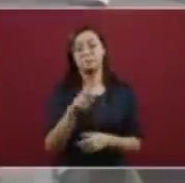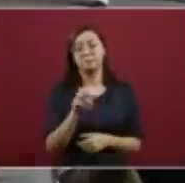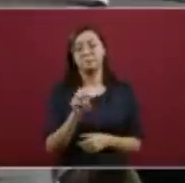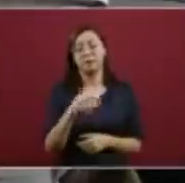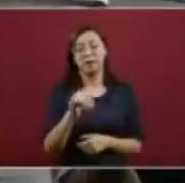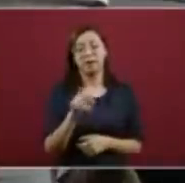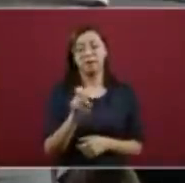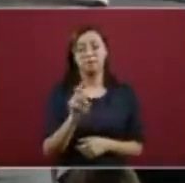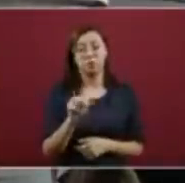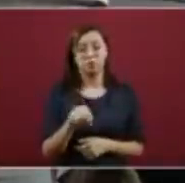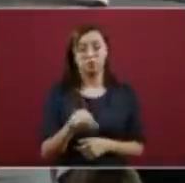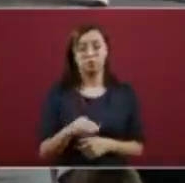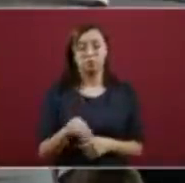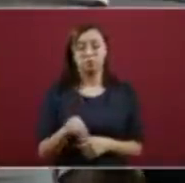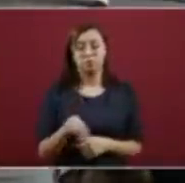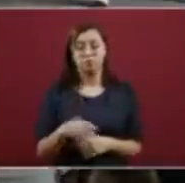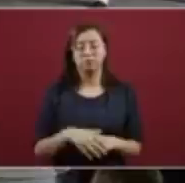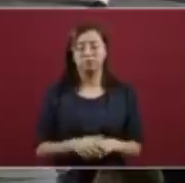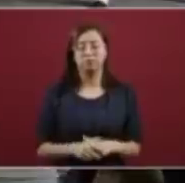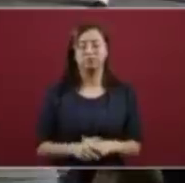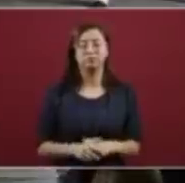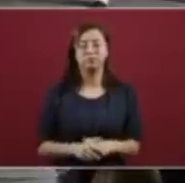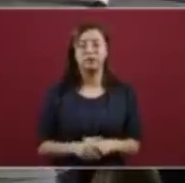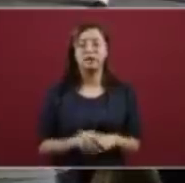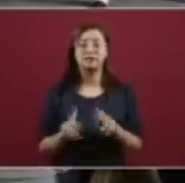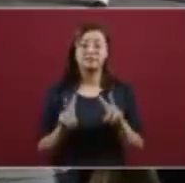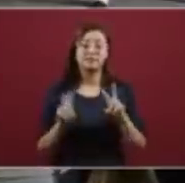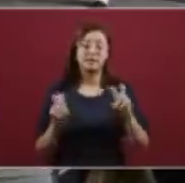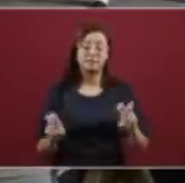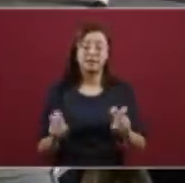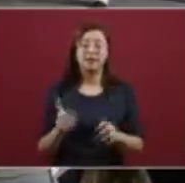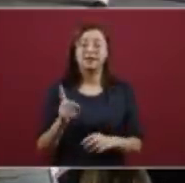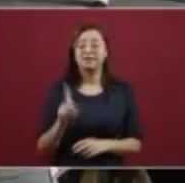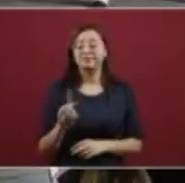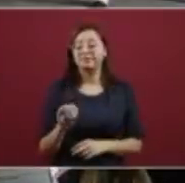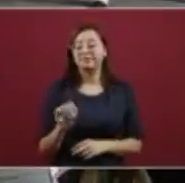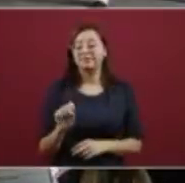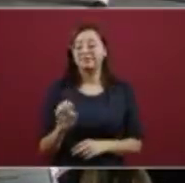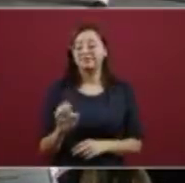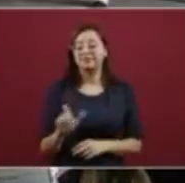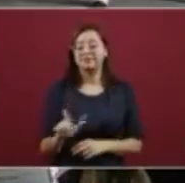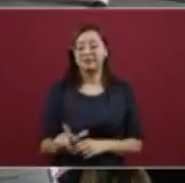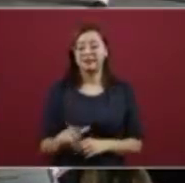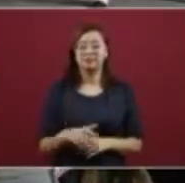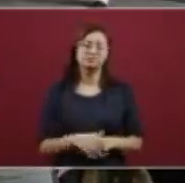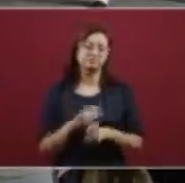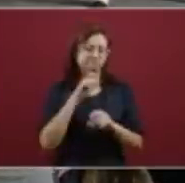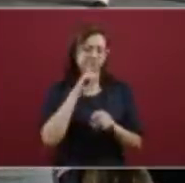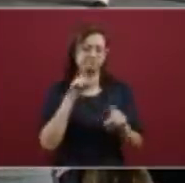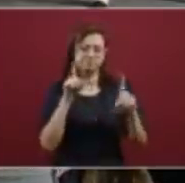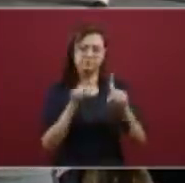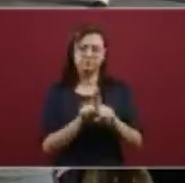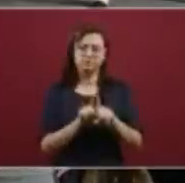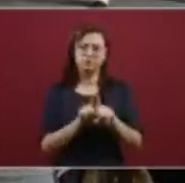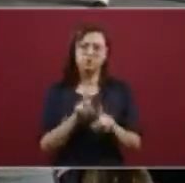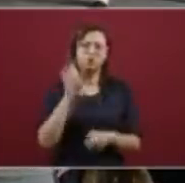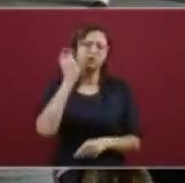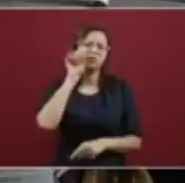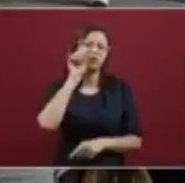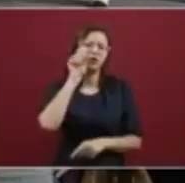Para el caso del diésel, lo mismo, la línea naranja punteada indica